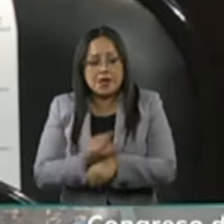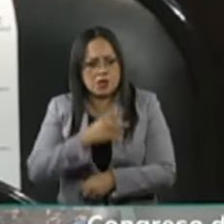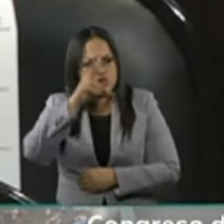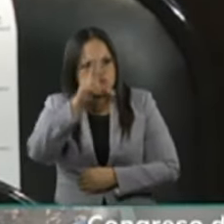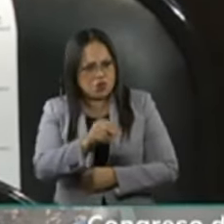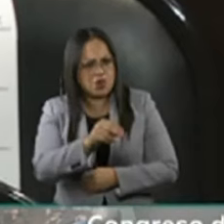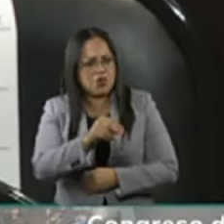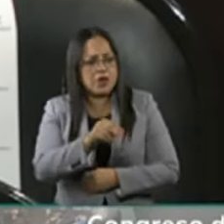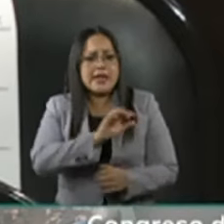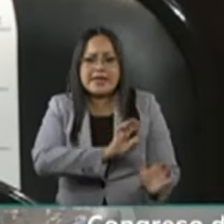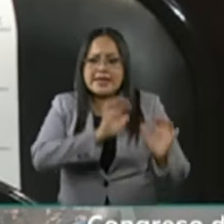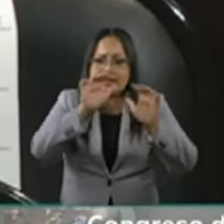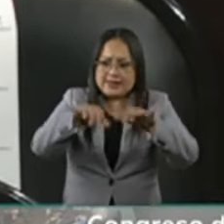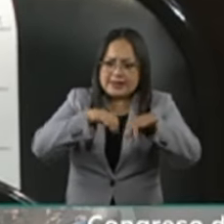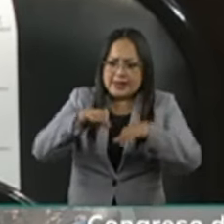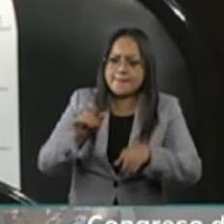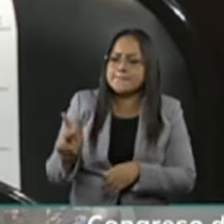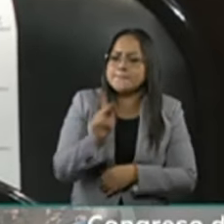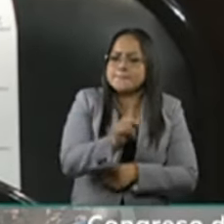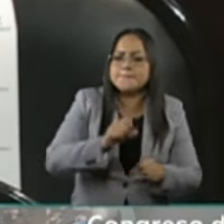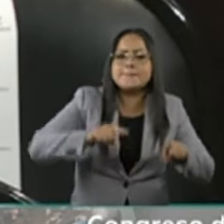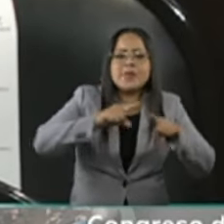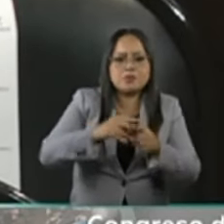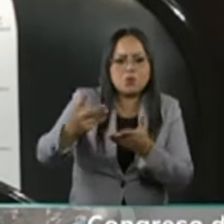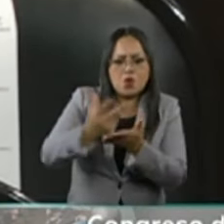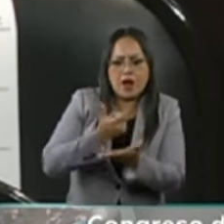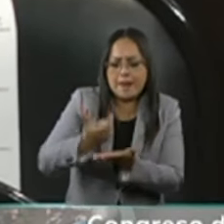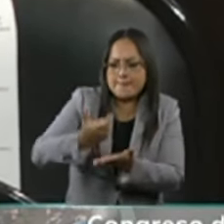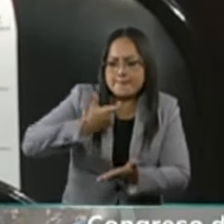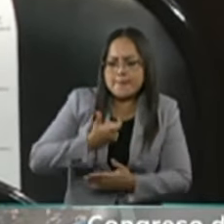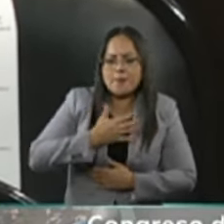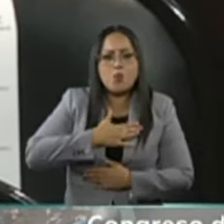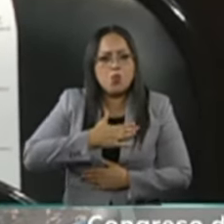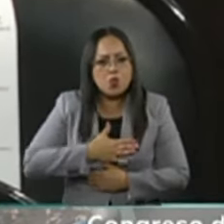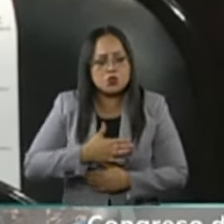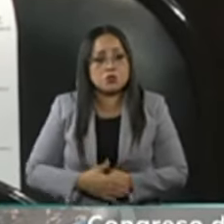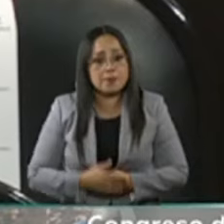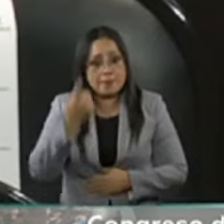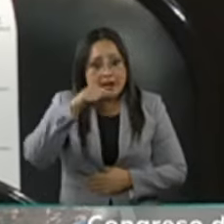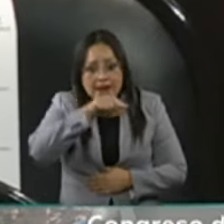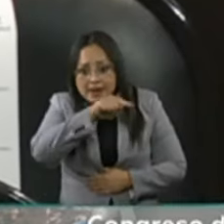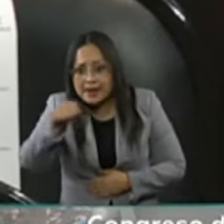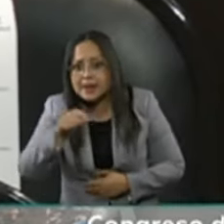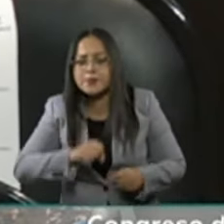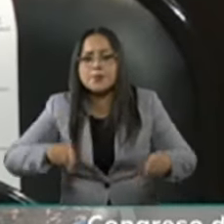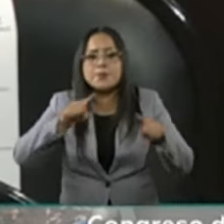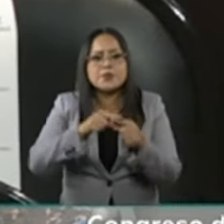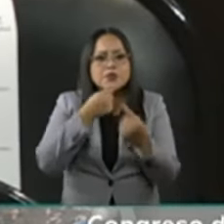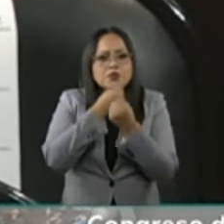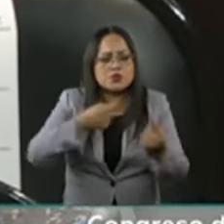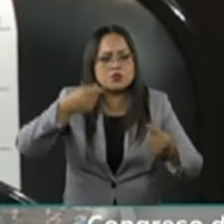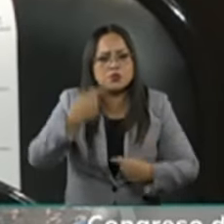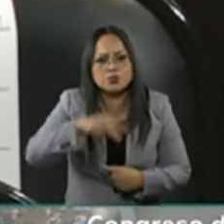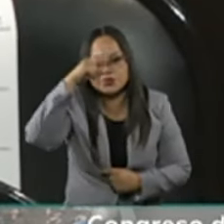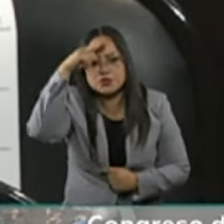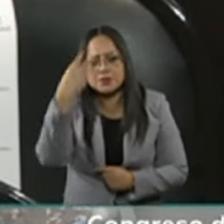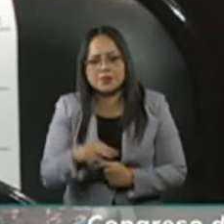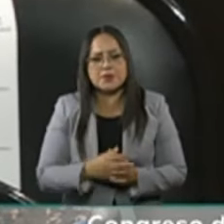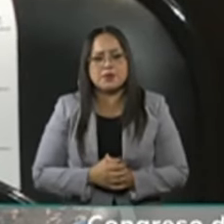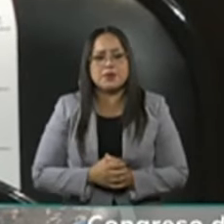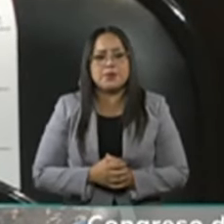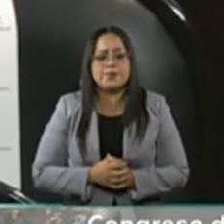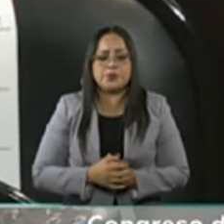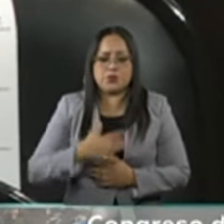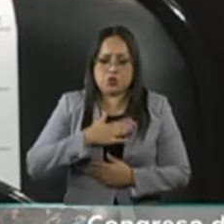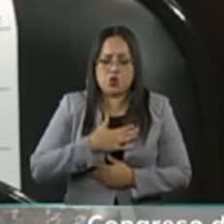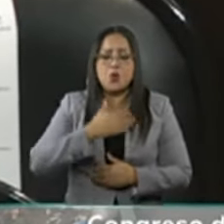que al trabajar en lo que estudiaron ganen lo justo. Por ellas y ellos, por la niñez de nuestro país, cuenta